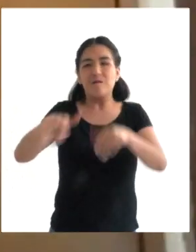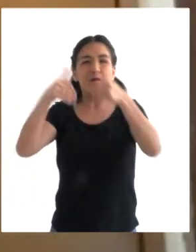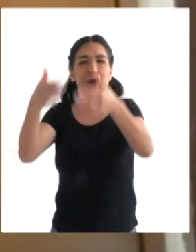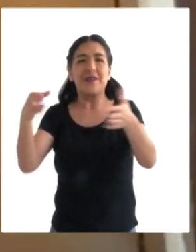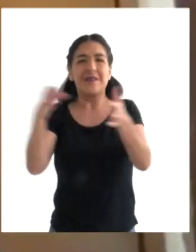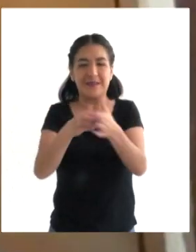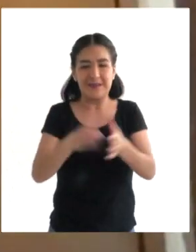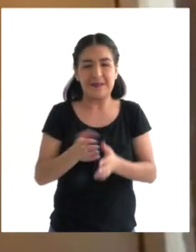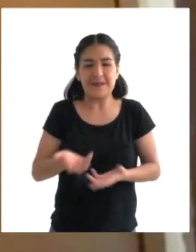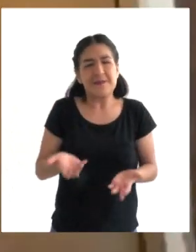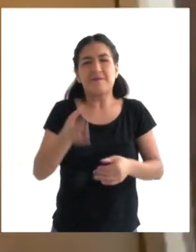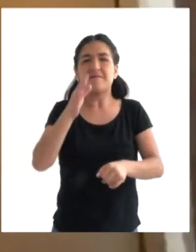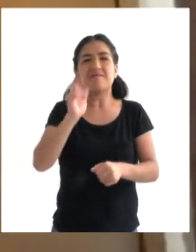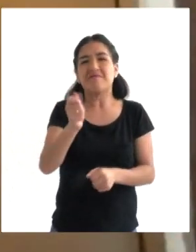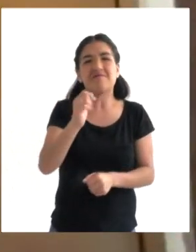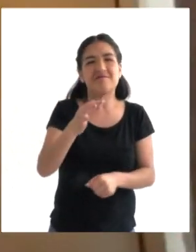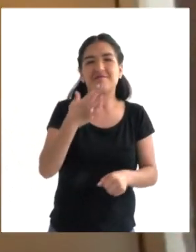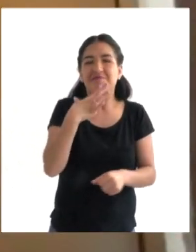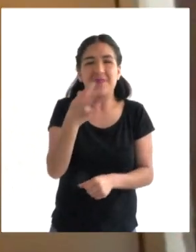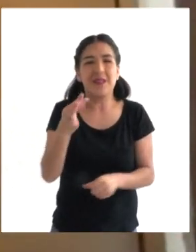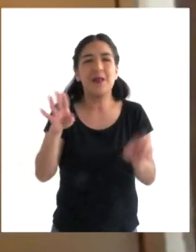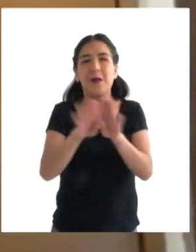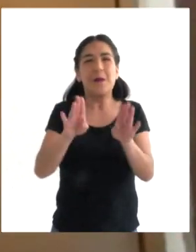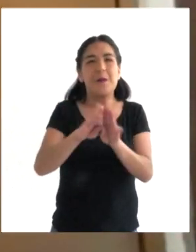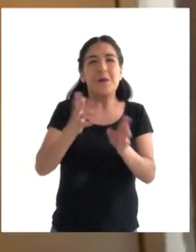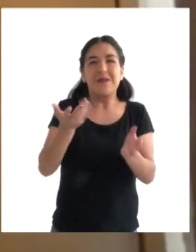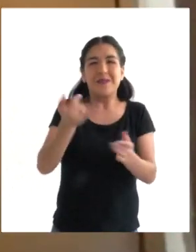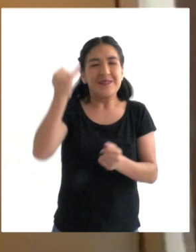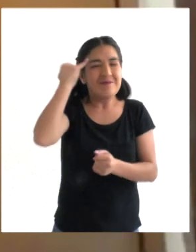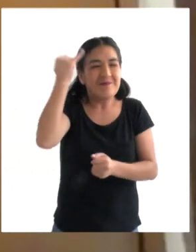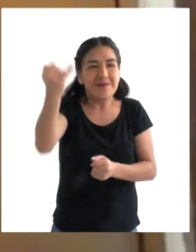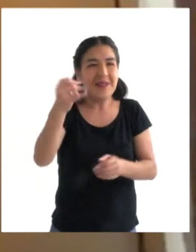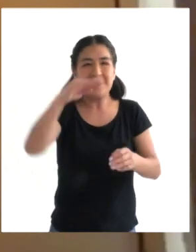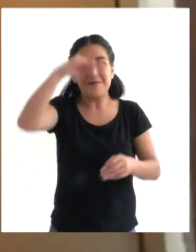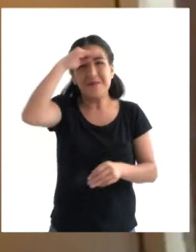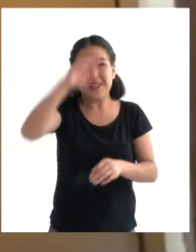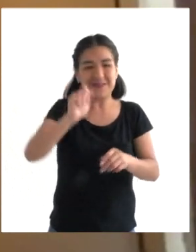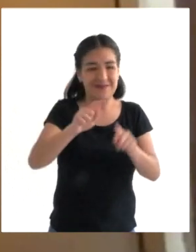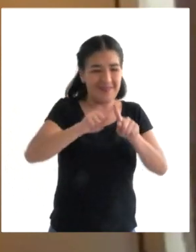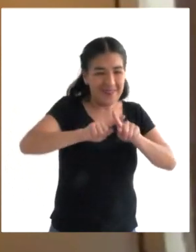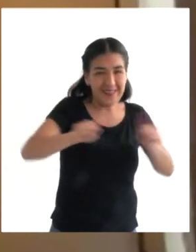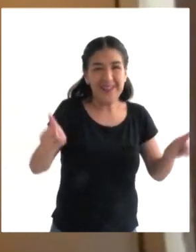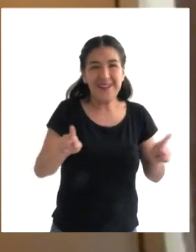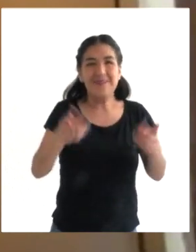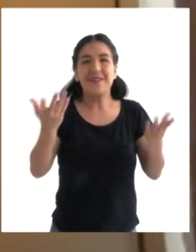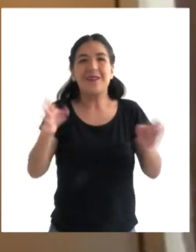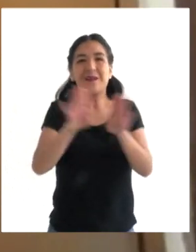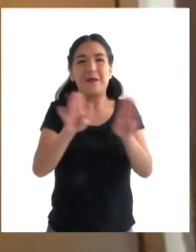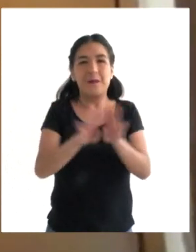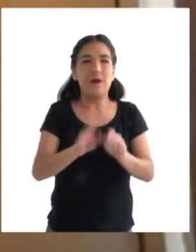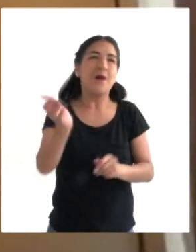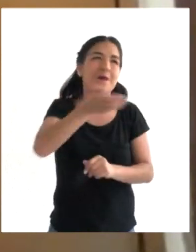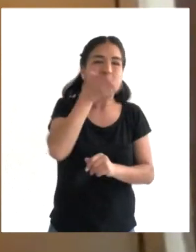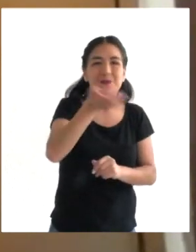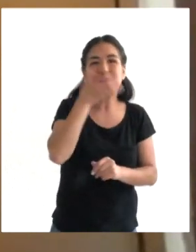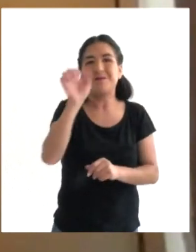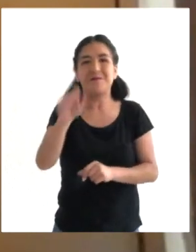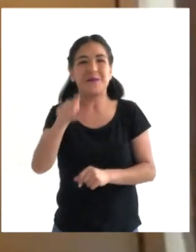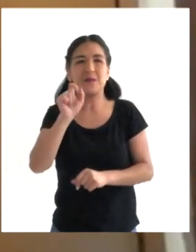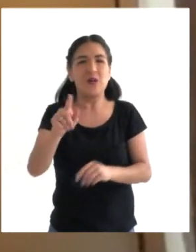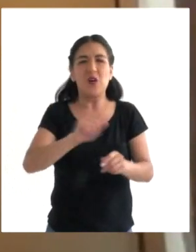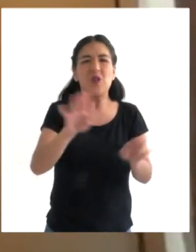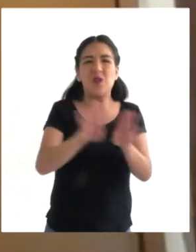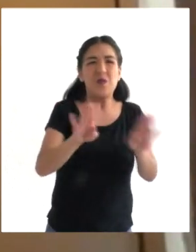manera muy sencilla, es una metáfora que significa tratar de pensar diferente, de manera no convencional, desde